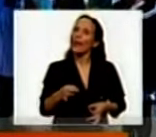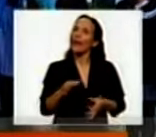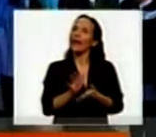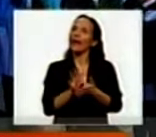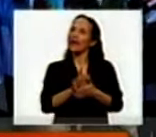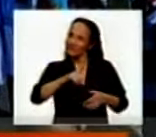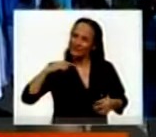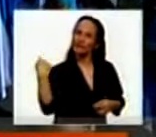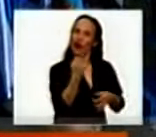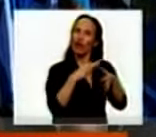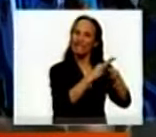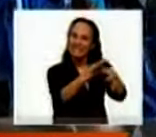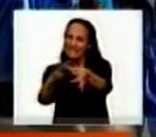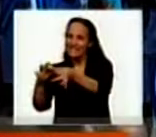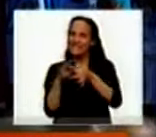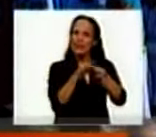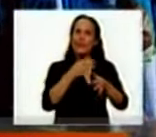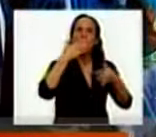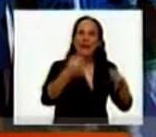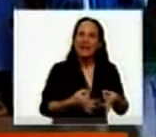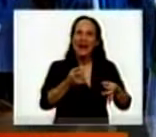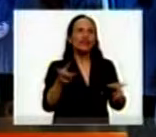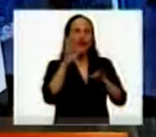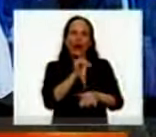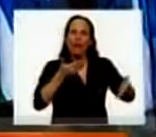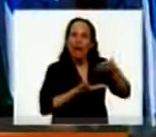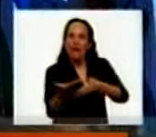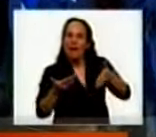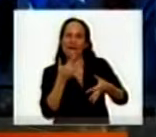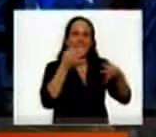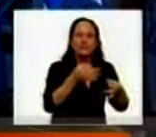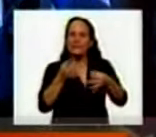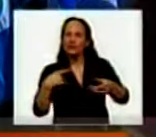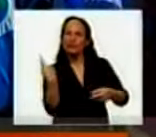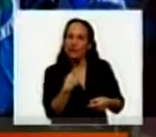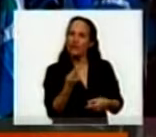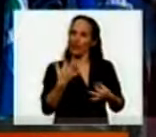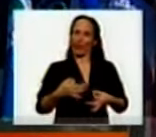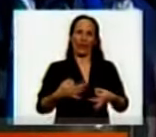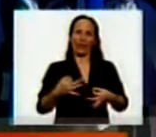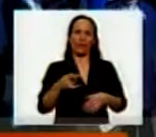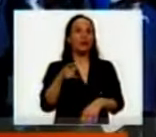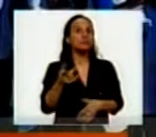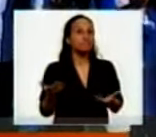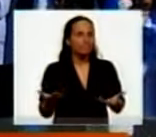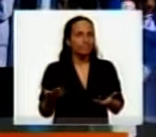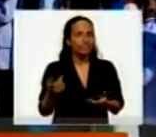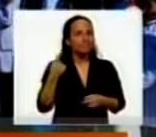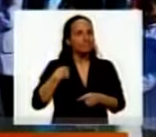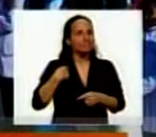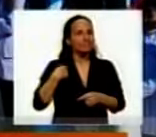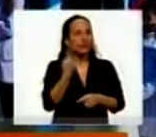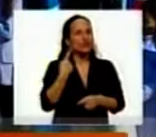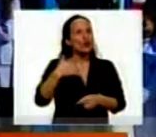todos nosotros, que sea moneda de cambio de todos los días. Y para eso tenemos que alejarnos de eso que